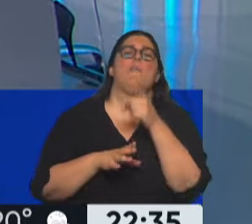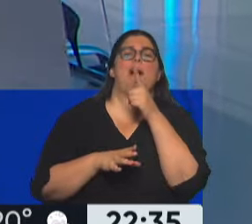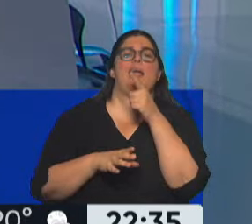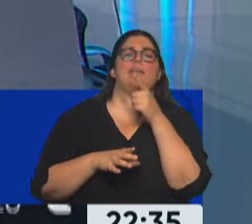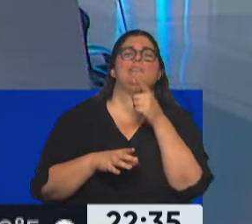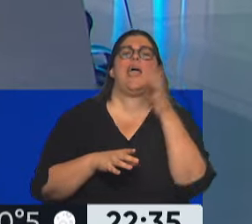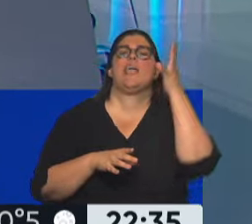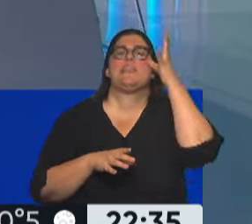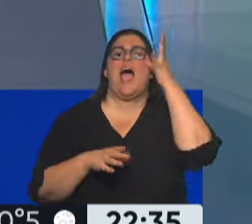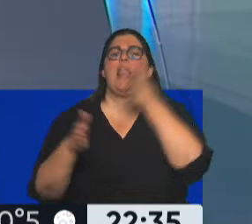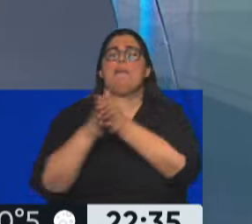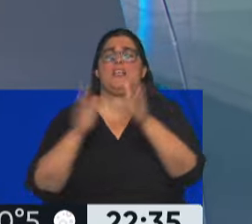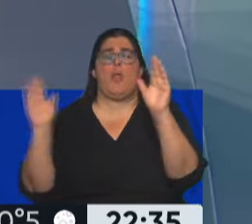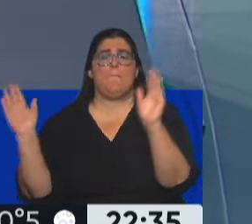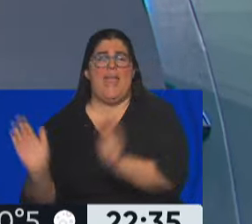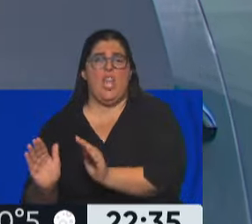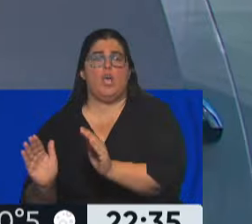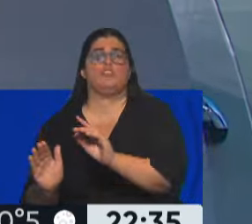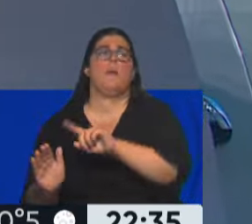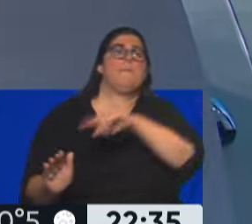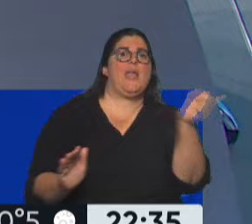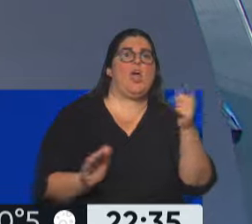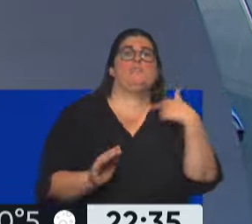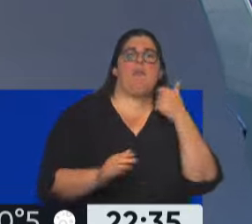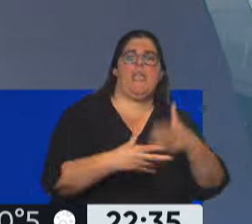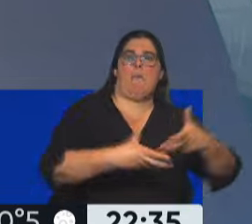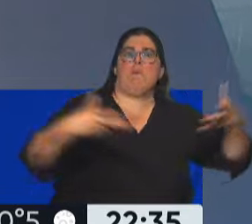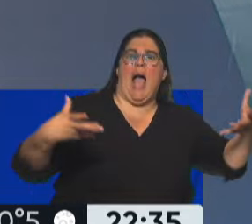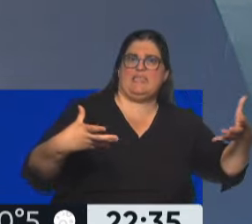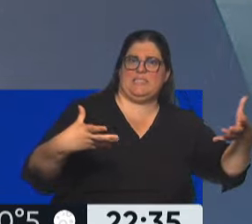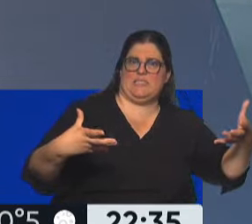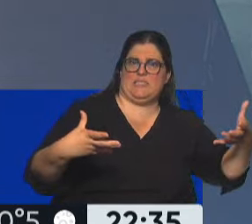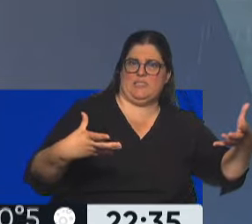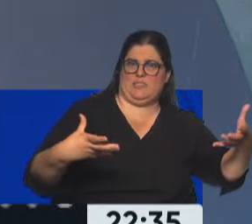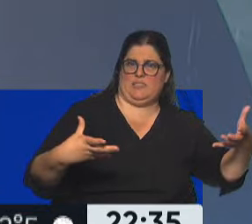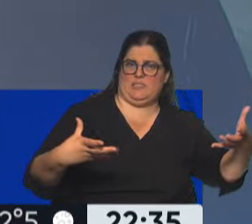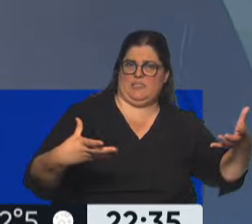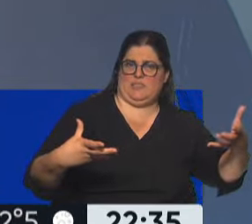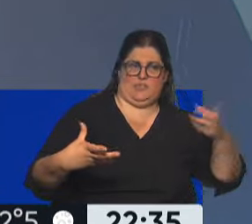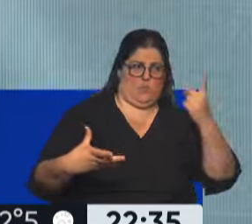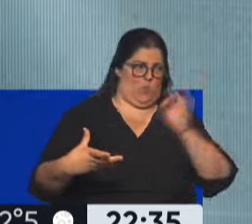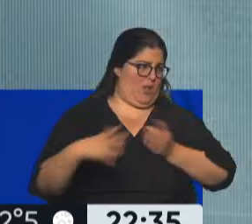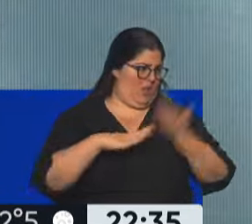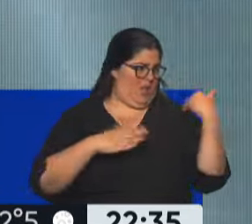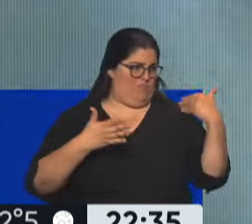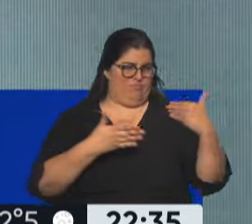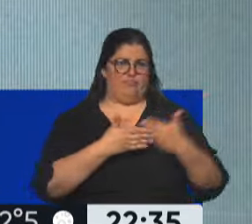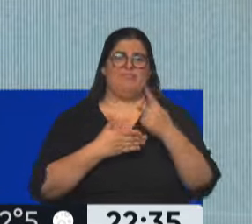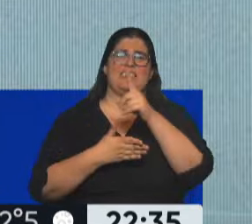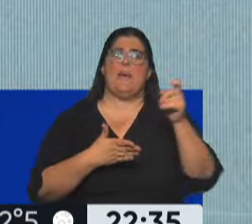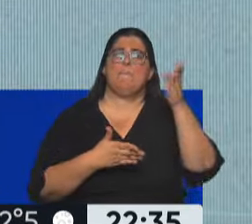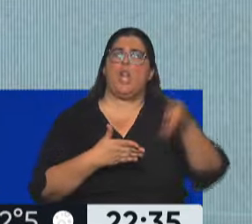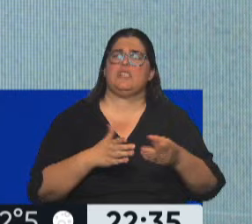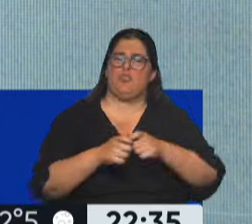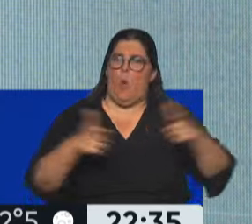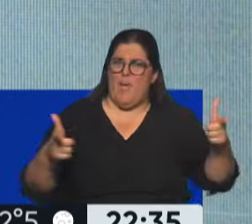la costa italiana y te revienta la pista canaria. Claro. Sí, es que aumentó 100% en el último año. Claro, entonces, claro, se redujo en otras partes en las Canarias. Vos tenés un